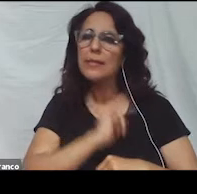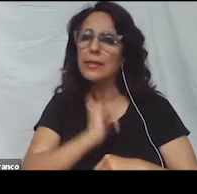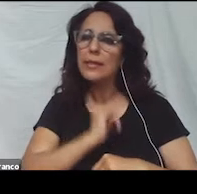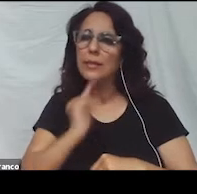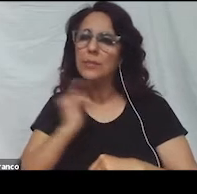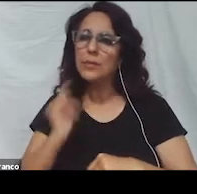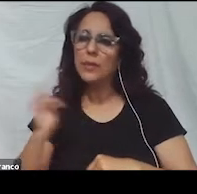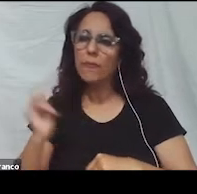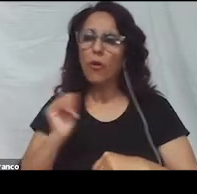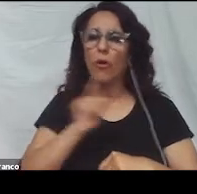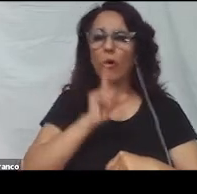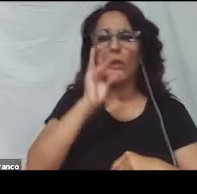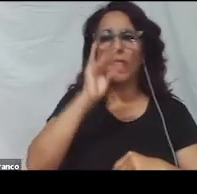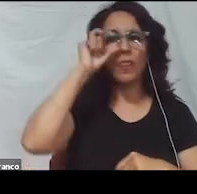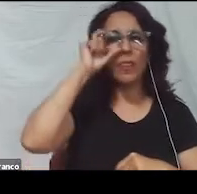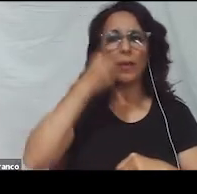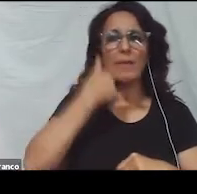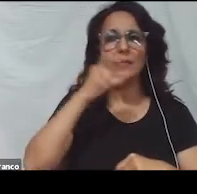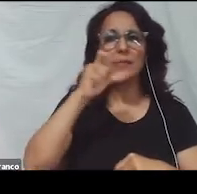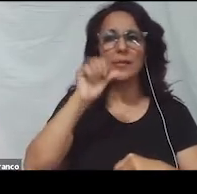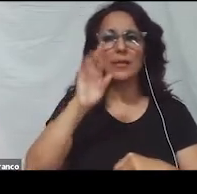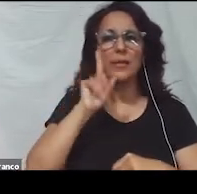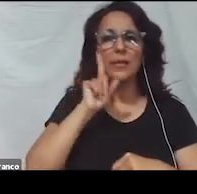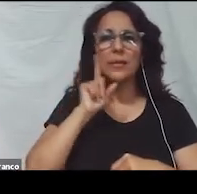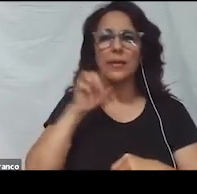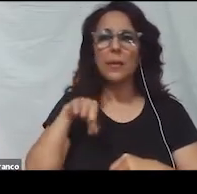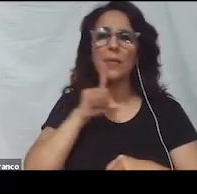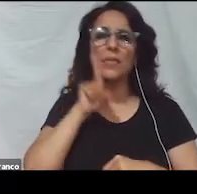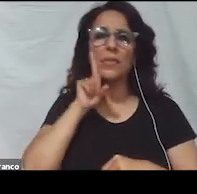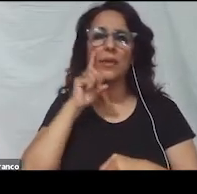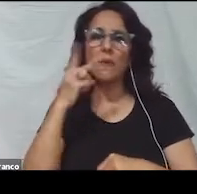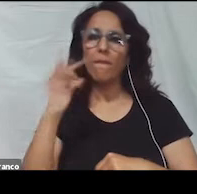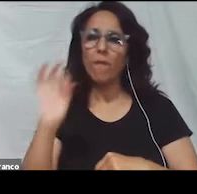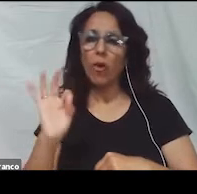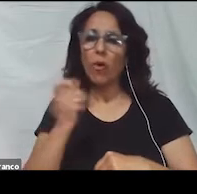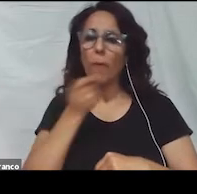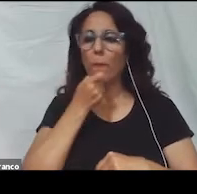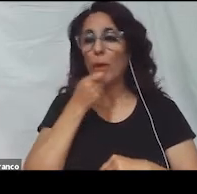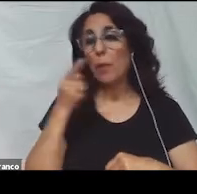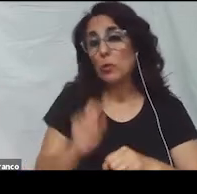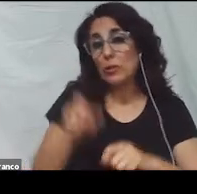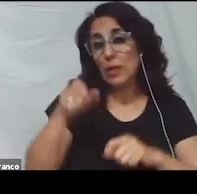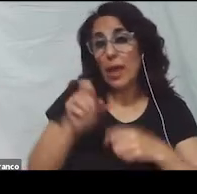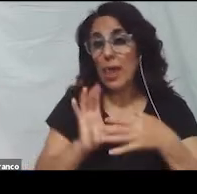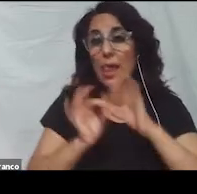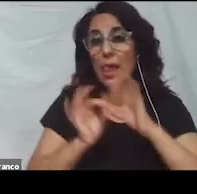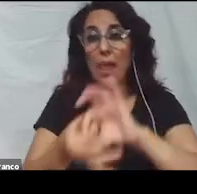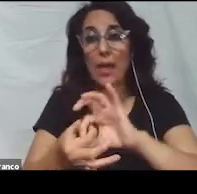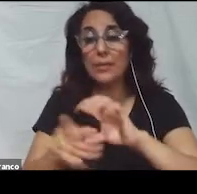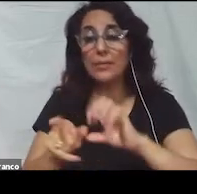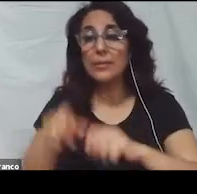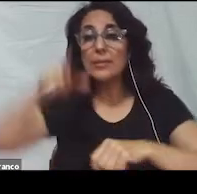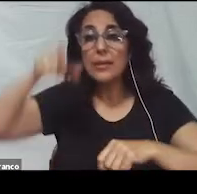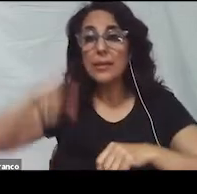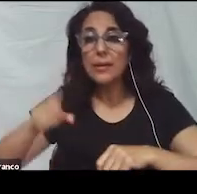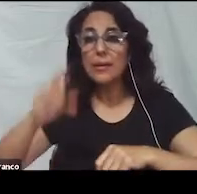link, ¿bien? Si ustedes tienen un enlace que dice clic aquí, bueno, yo la verdad que no me doy cuenta qué es